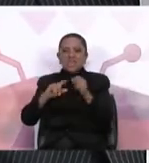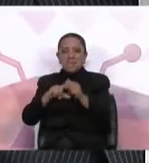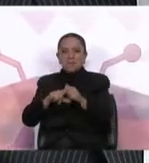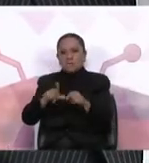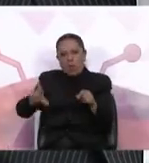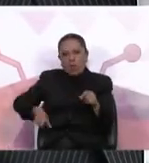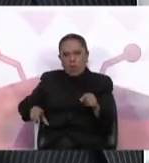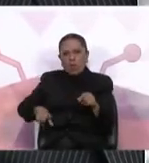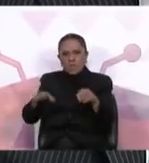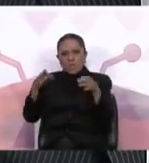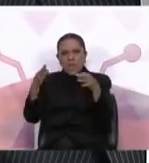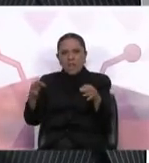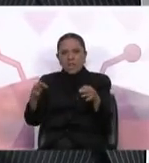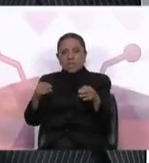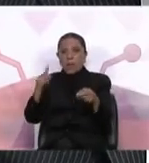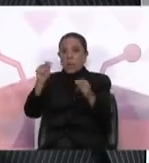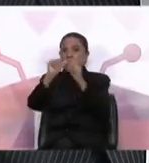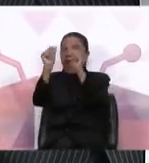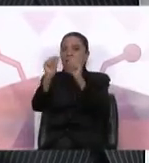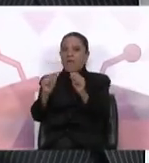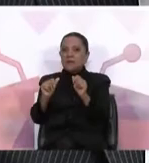un arte fuero